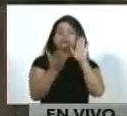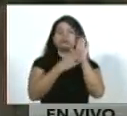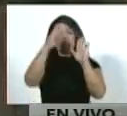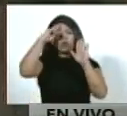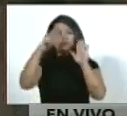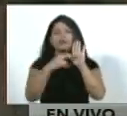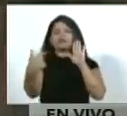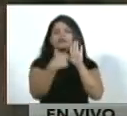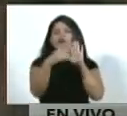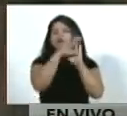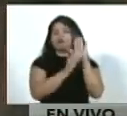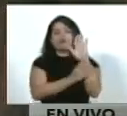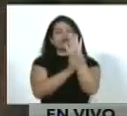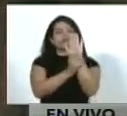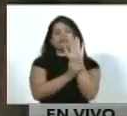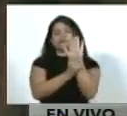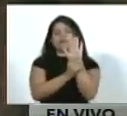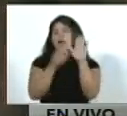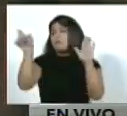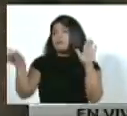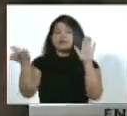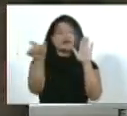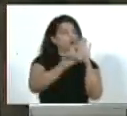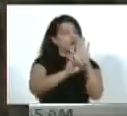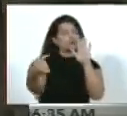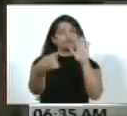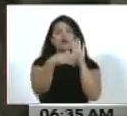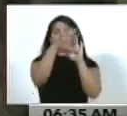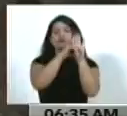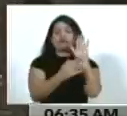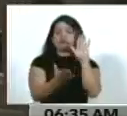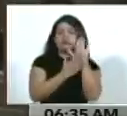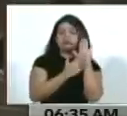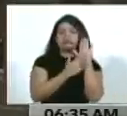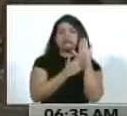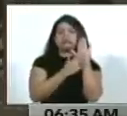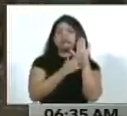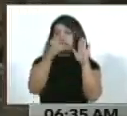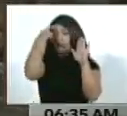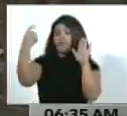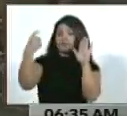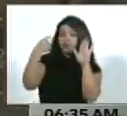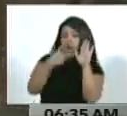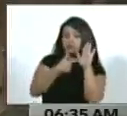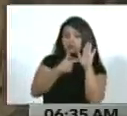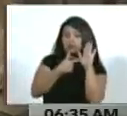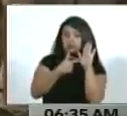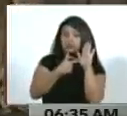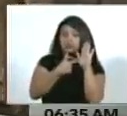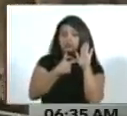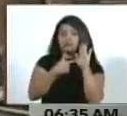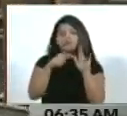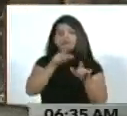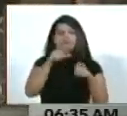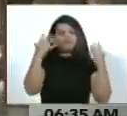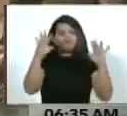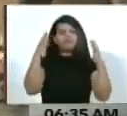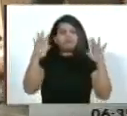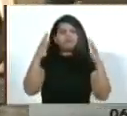Venezuela, la ley, la carta magna, la ley madre de todos nosotros.